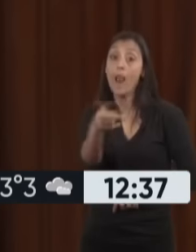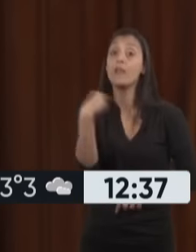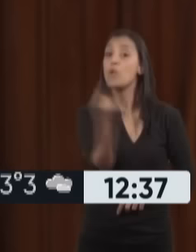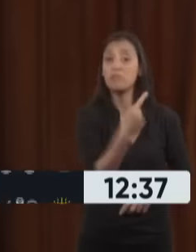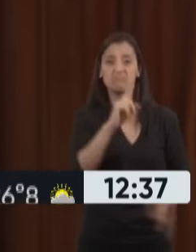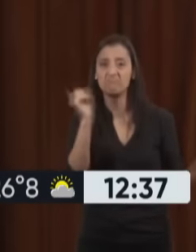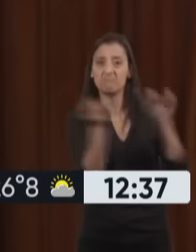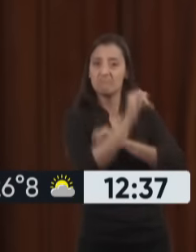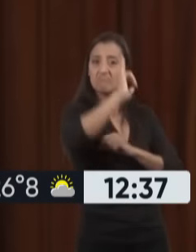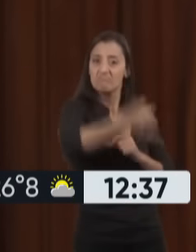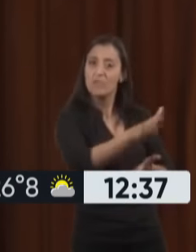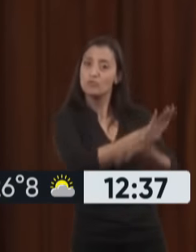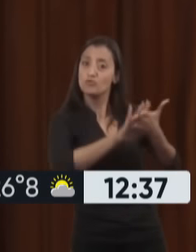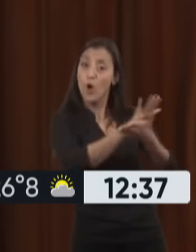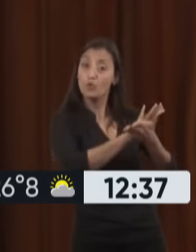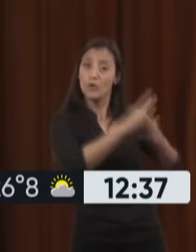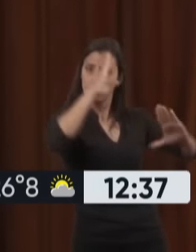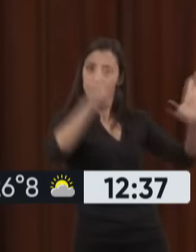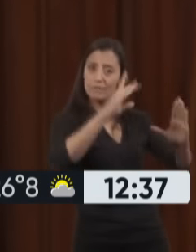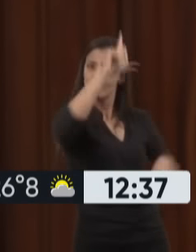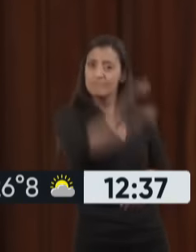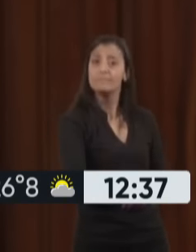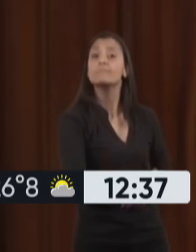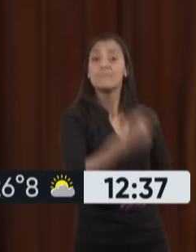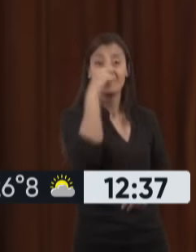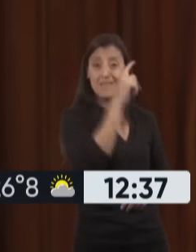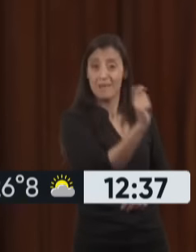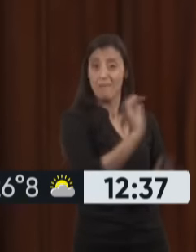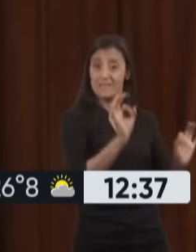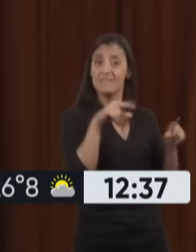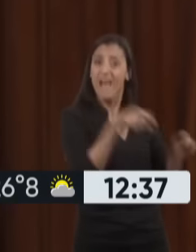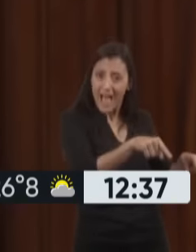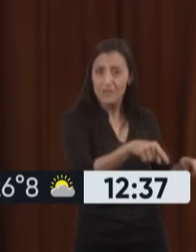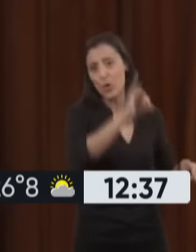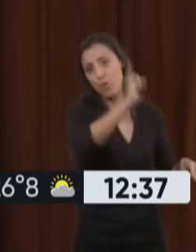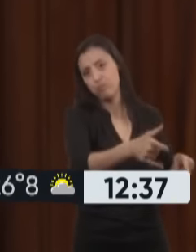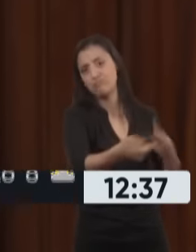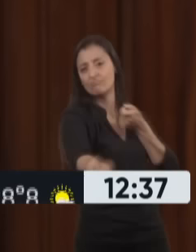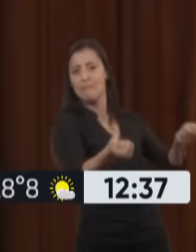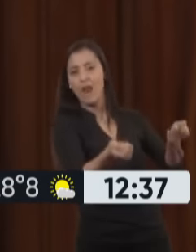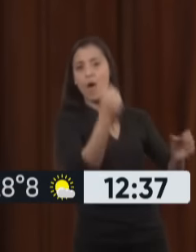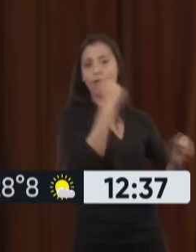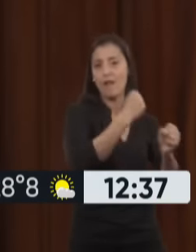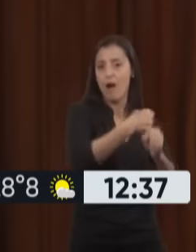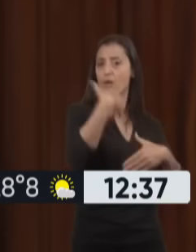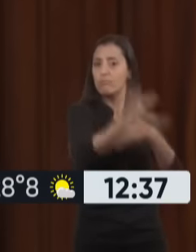a mercado en 7 meses. Vaya que eso sí es tener gestión.